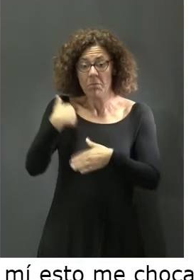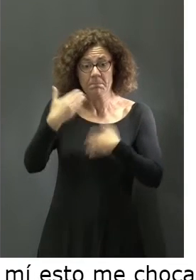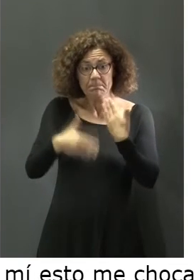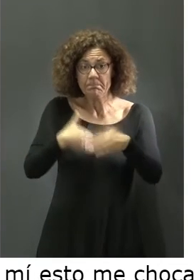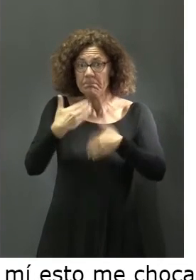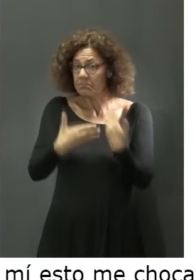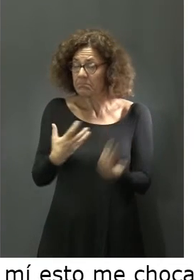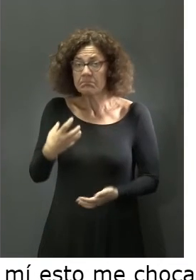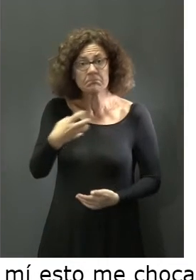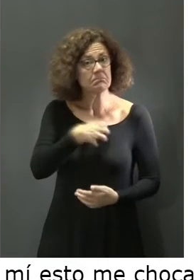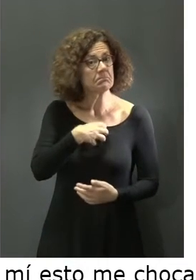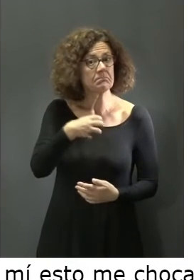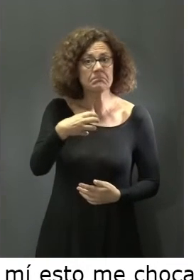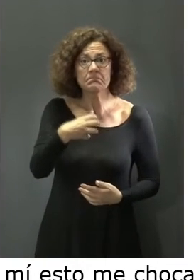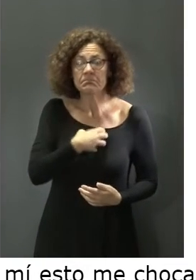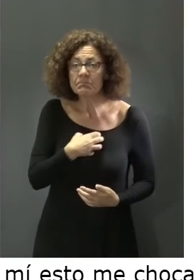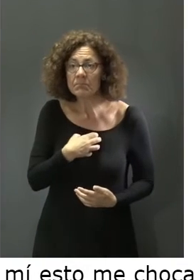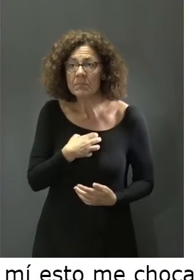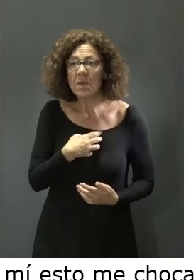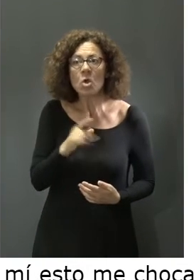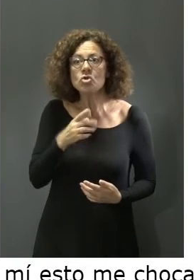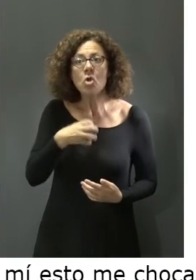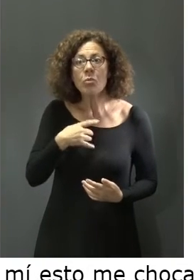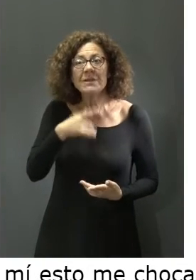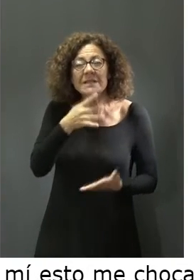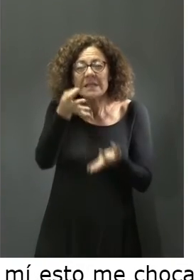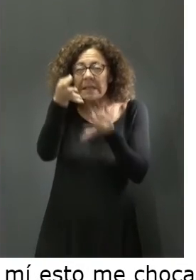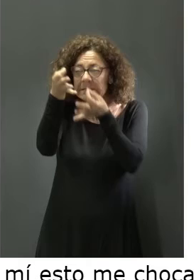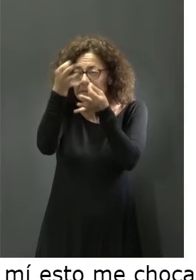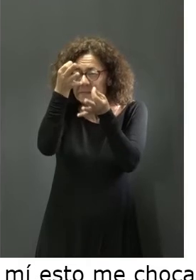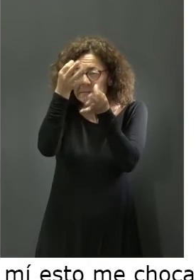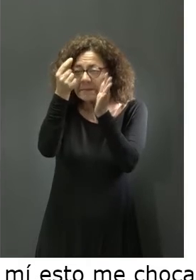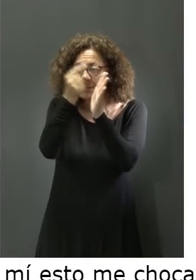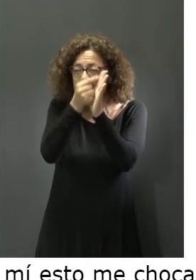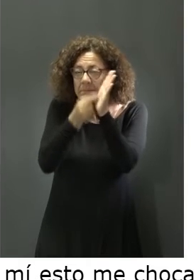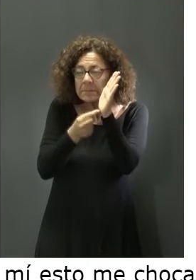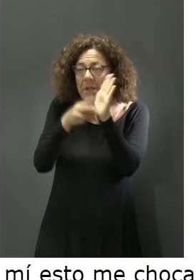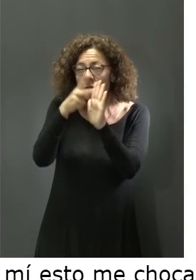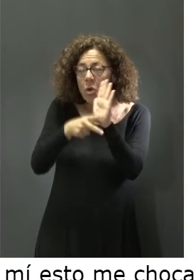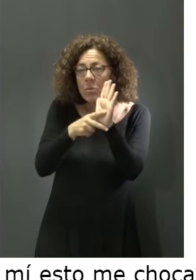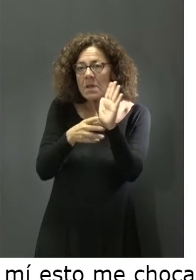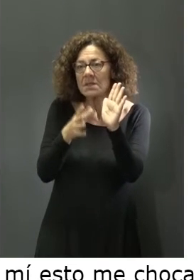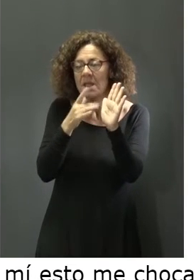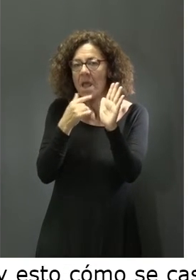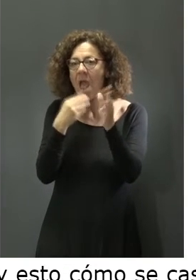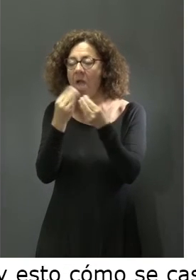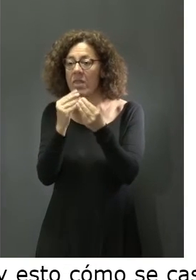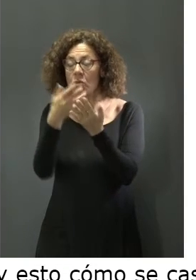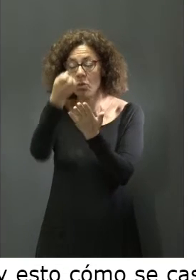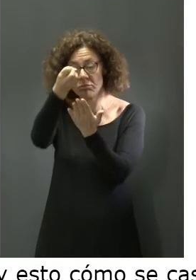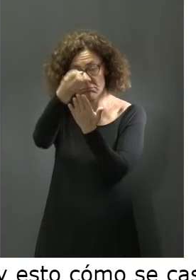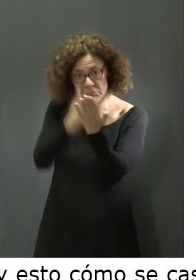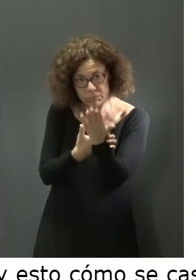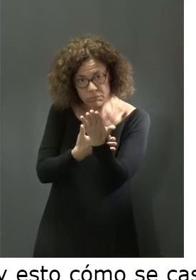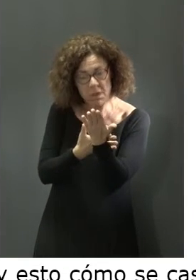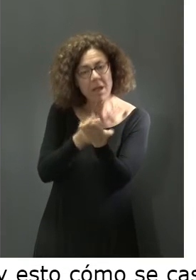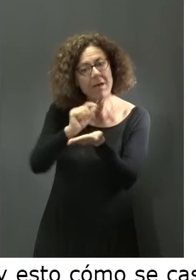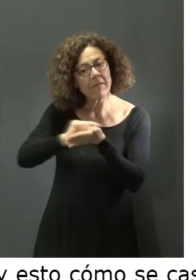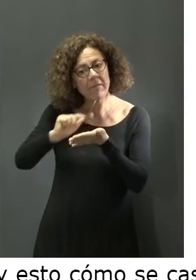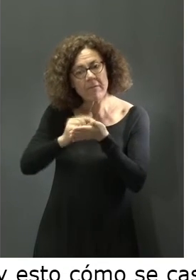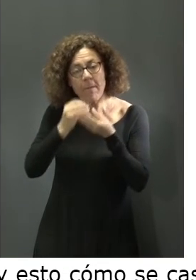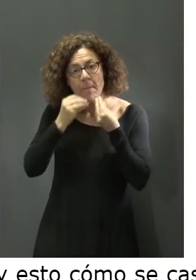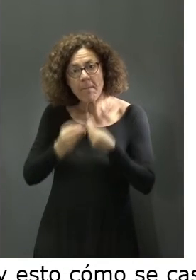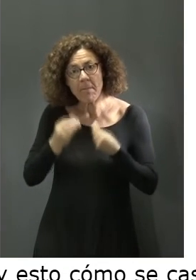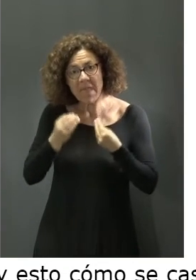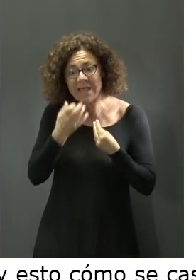no vas a poder verter este rigor jurídico que tú quieres realizar, por ejemplo, haciendo un perfecto escrito de acusación, si no conoces